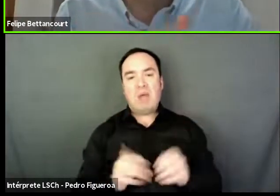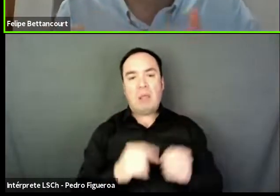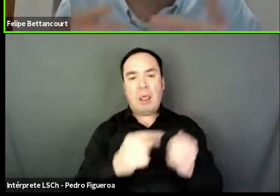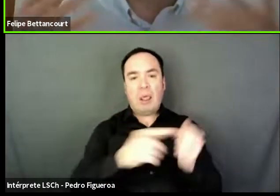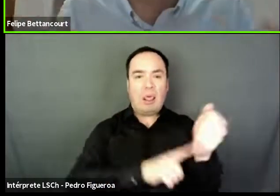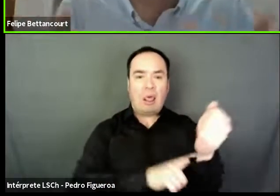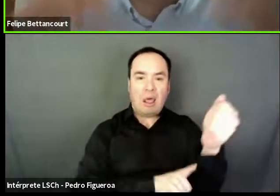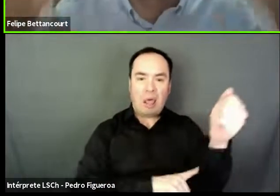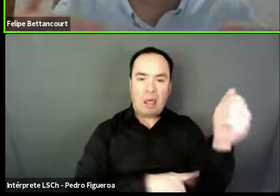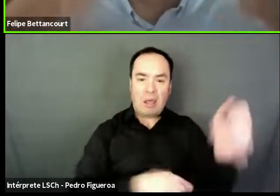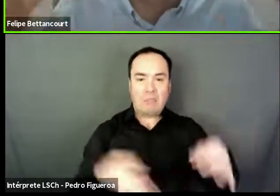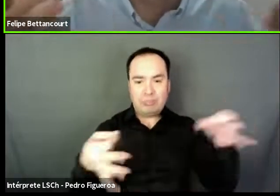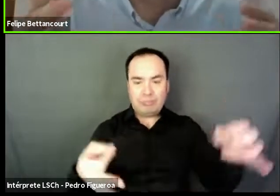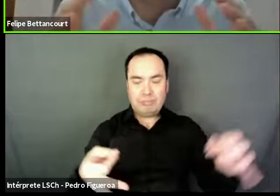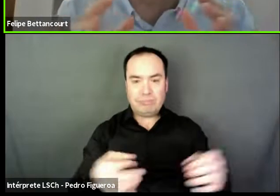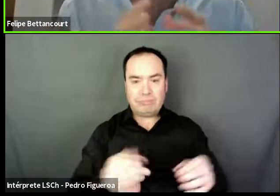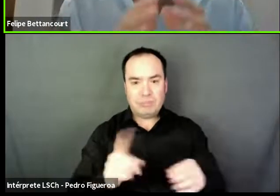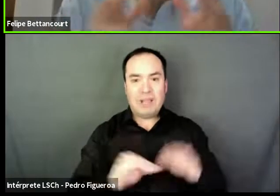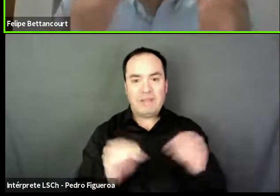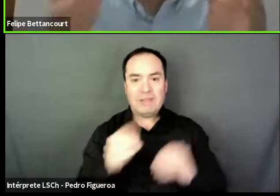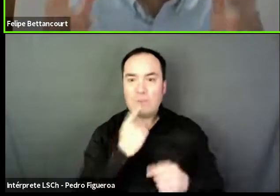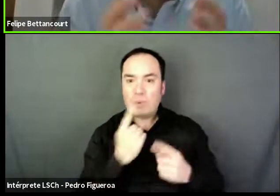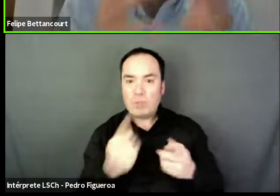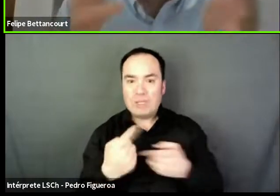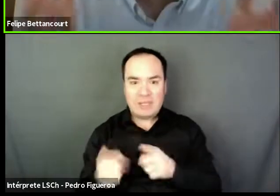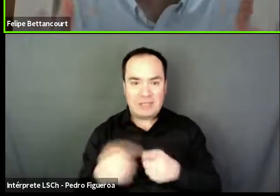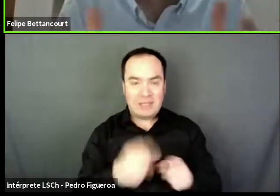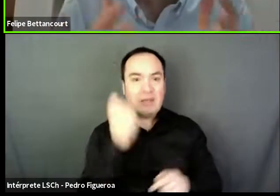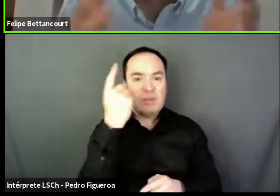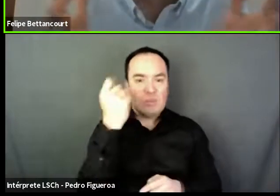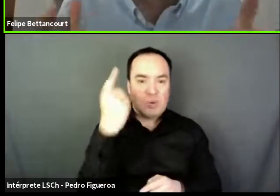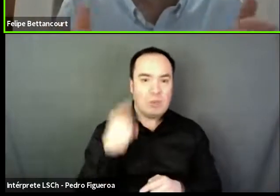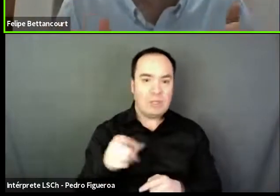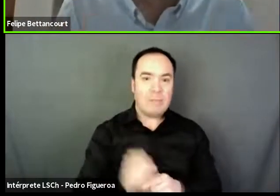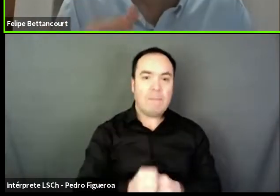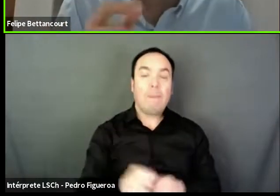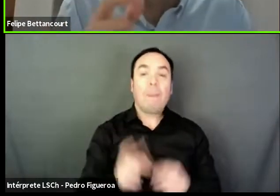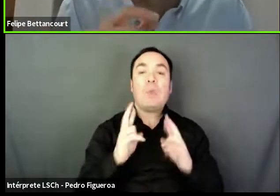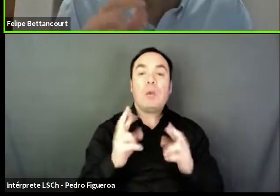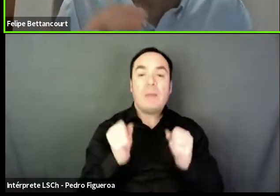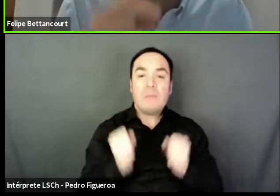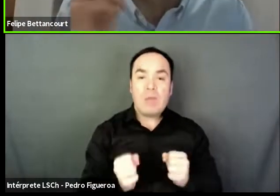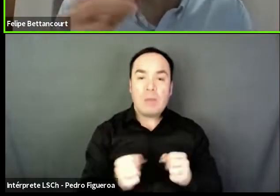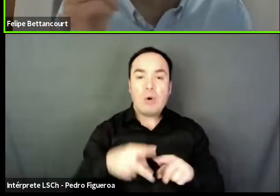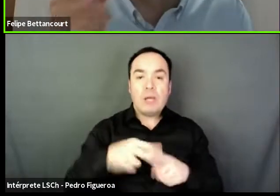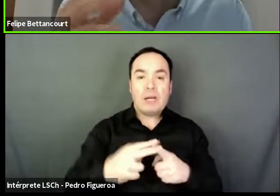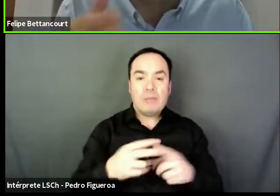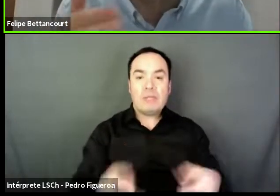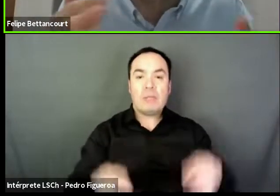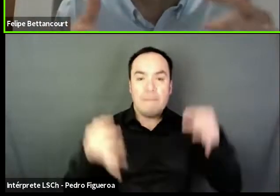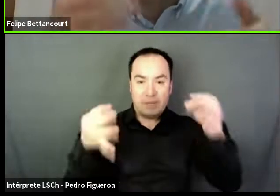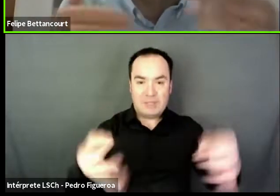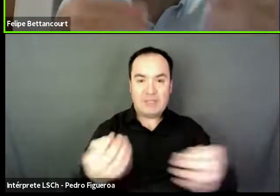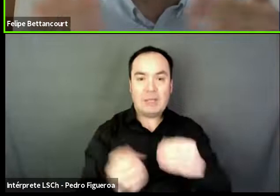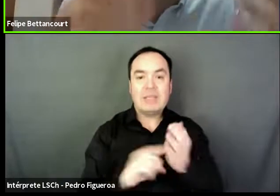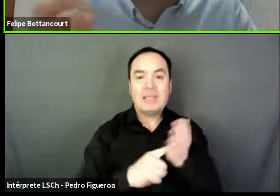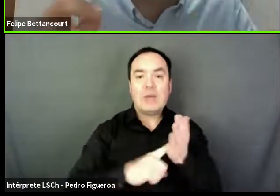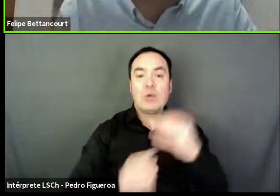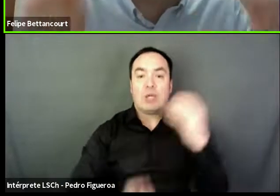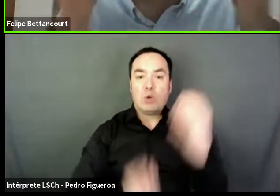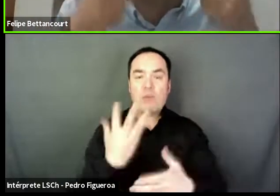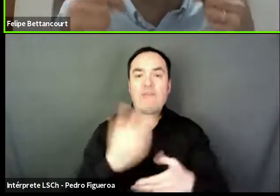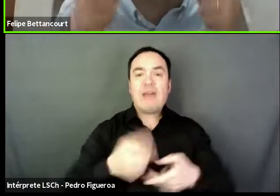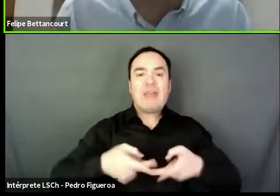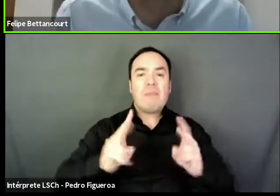mucho internamente tenemos el puesto de varios lados ojalá poder establecer herramientas como se margaritas nuevas tecnologías que nos permiten ir escuchando